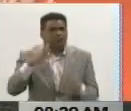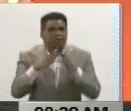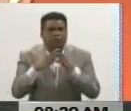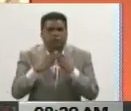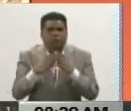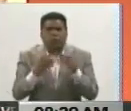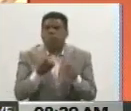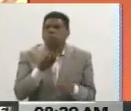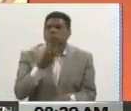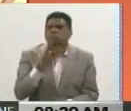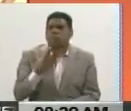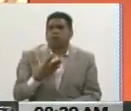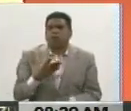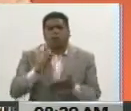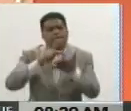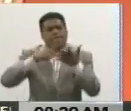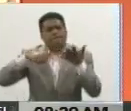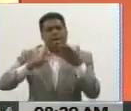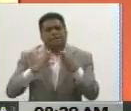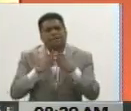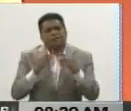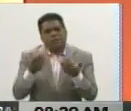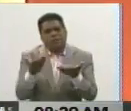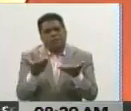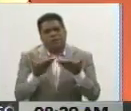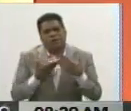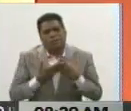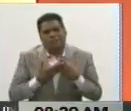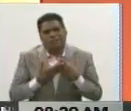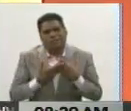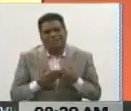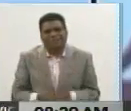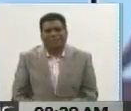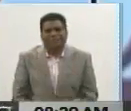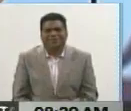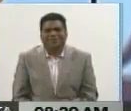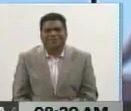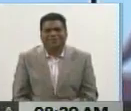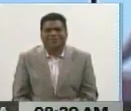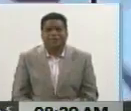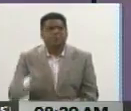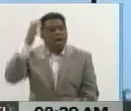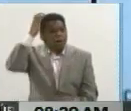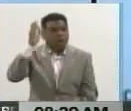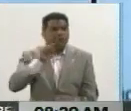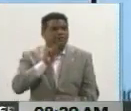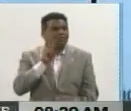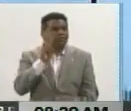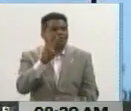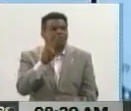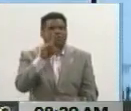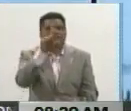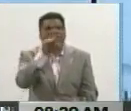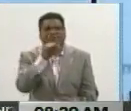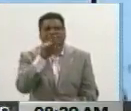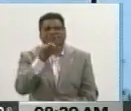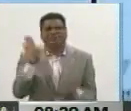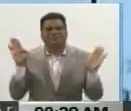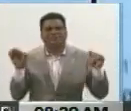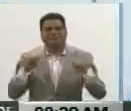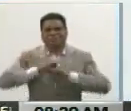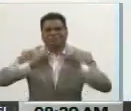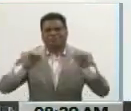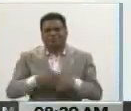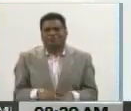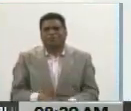bueno, creo que esa es parte de lo que nos dista enormemente. Y una conciencia que se refleja también en las redes sociales y lo queremos mostrar de inmediato para terminar. Luis